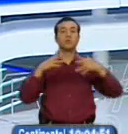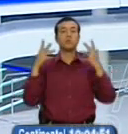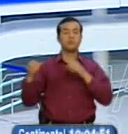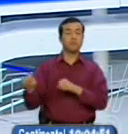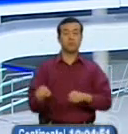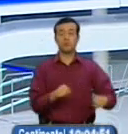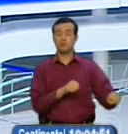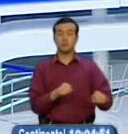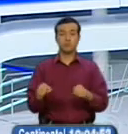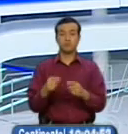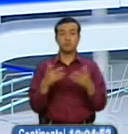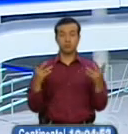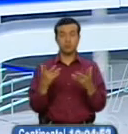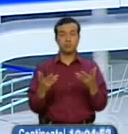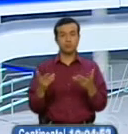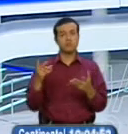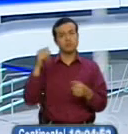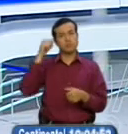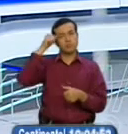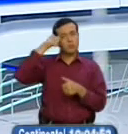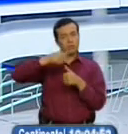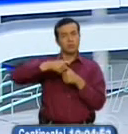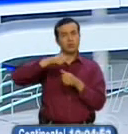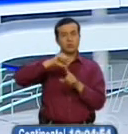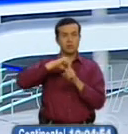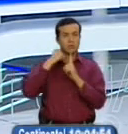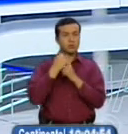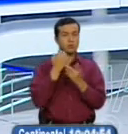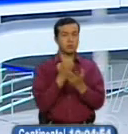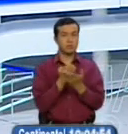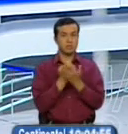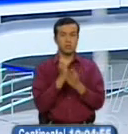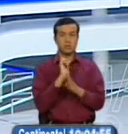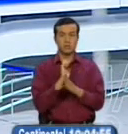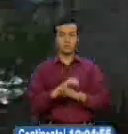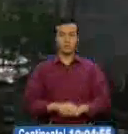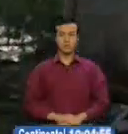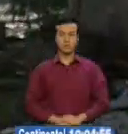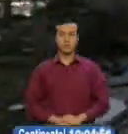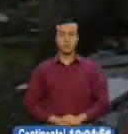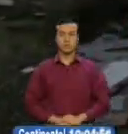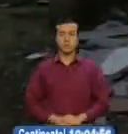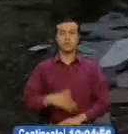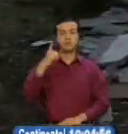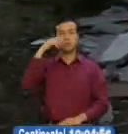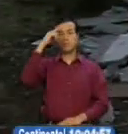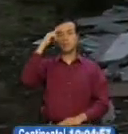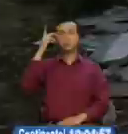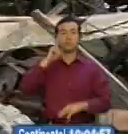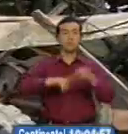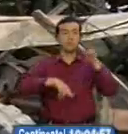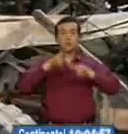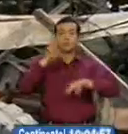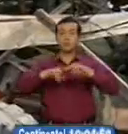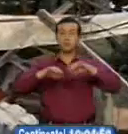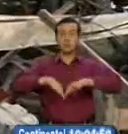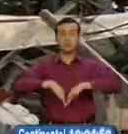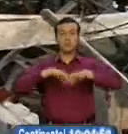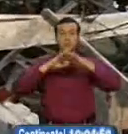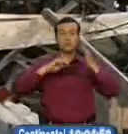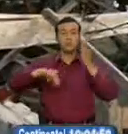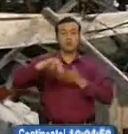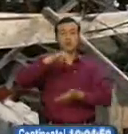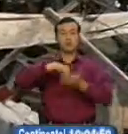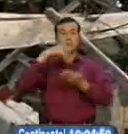el terremoto y un repaso a la situación económica del país. Para el gobierno, la reconstrucción y reactivación de Manabí